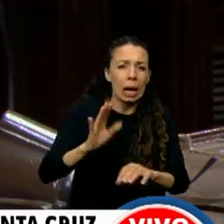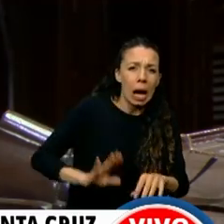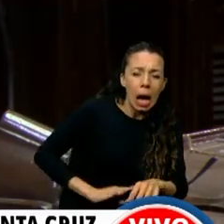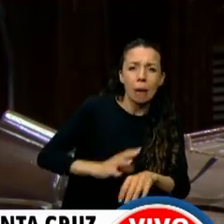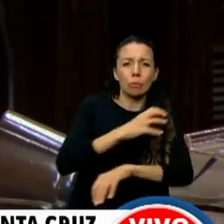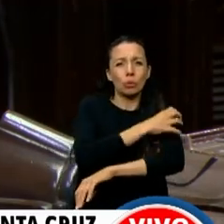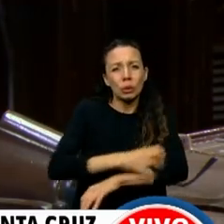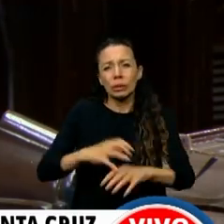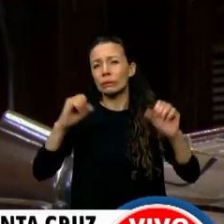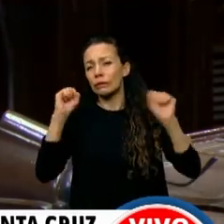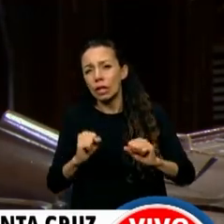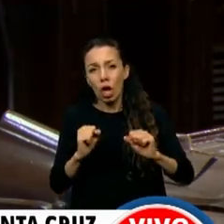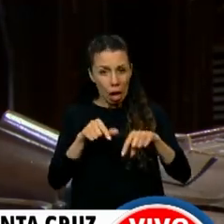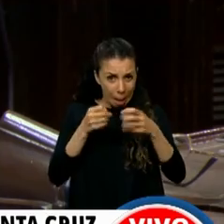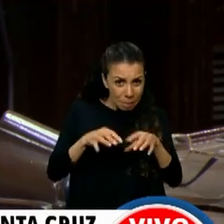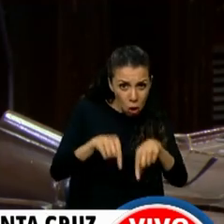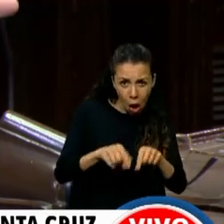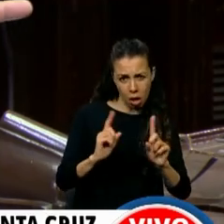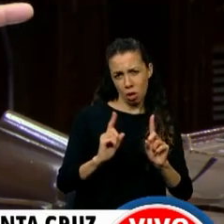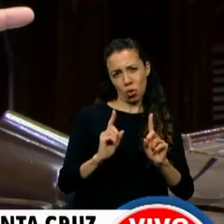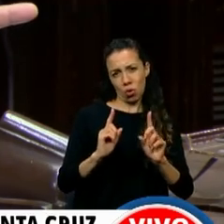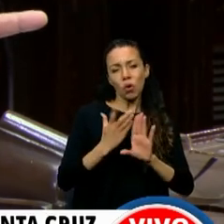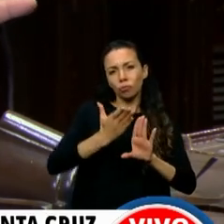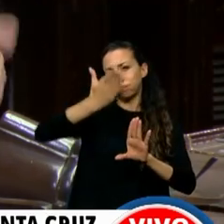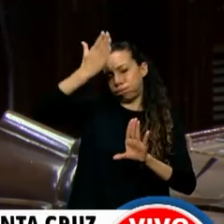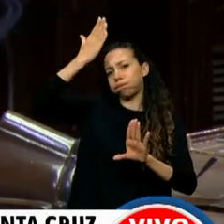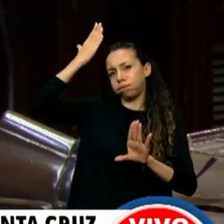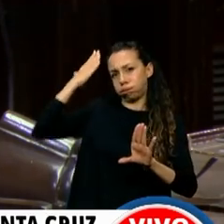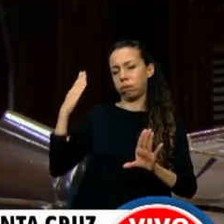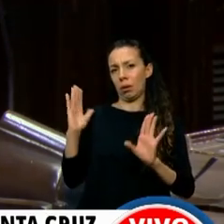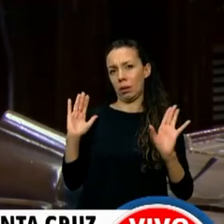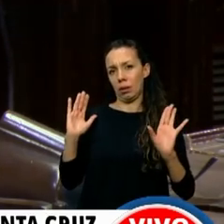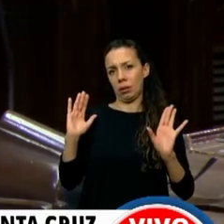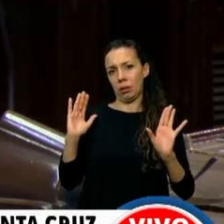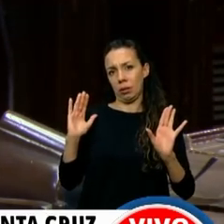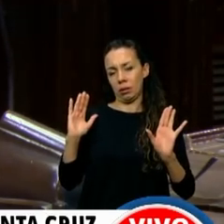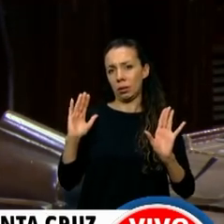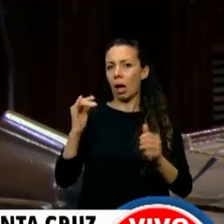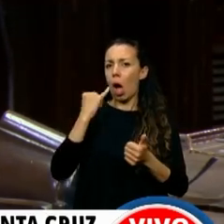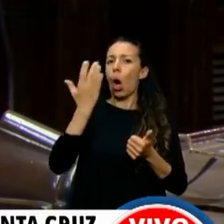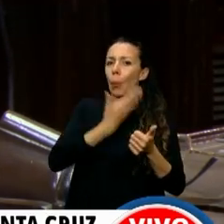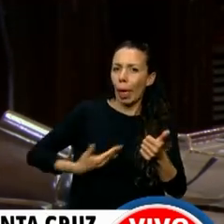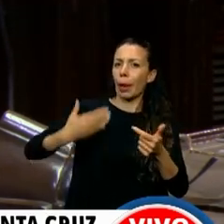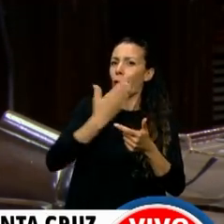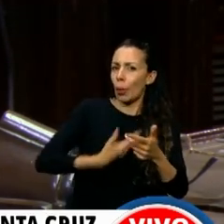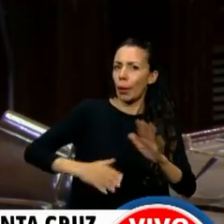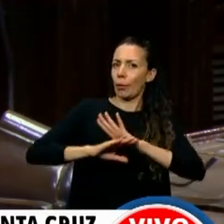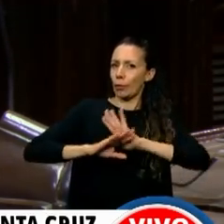esto no es de ahora viene hace mucho tiempo y pasaron a ambos ambos gobiernos